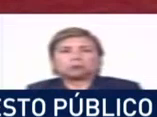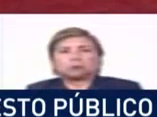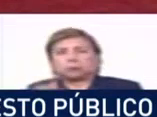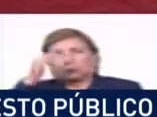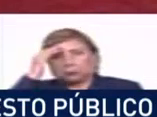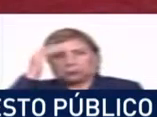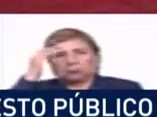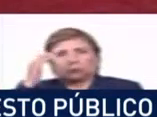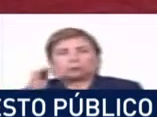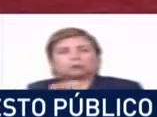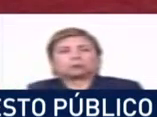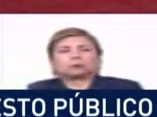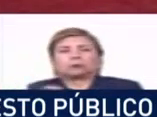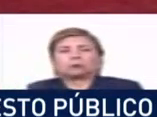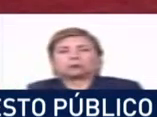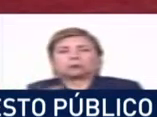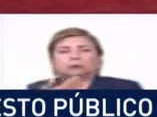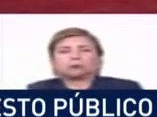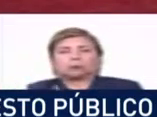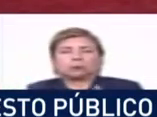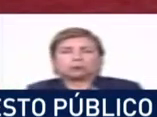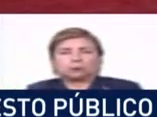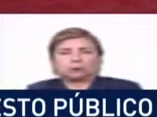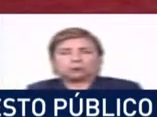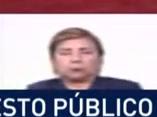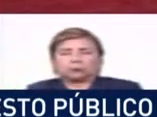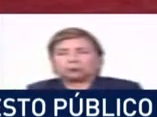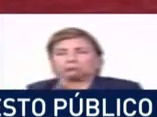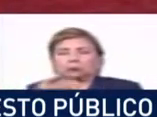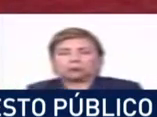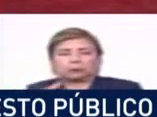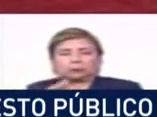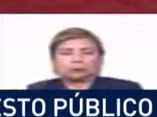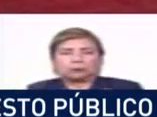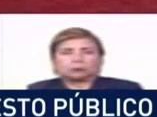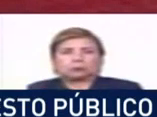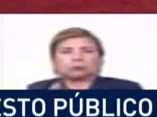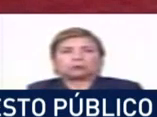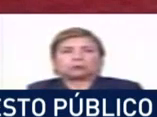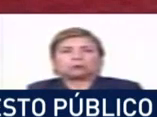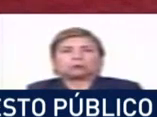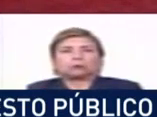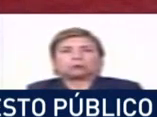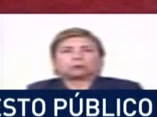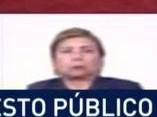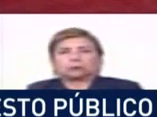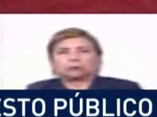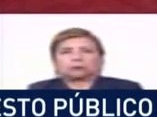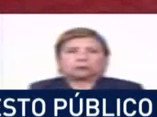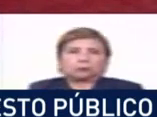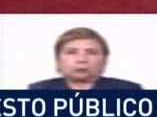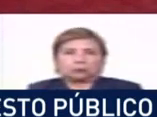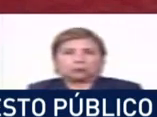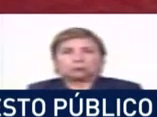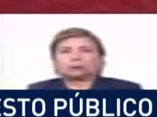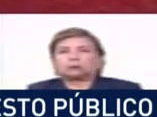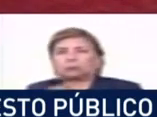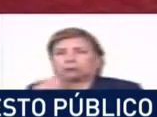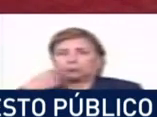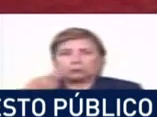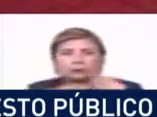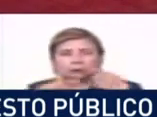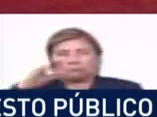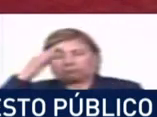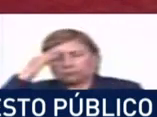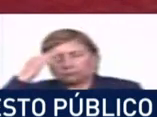Saludo el liderazgo y los consensos alcanzados por la Comisión de Presupuesto y Cuenta General de la República. Y expreso un